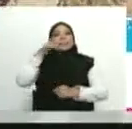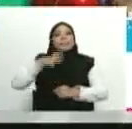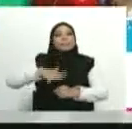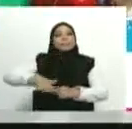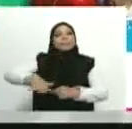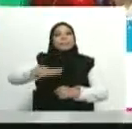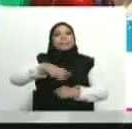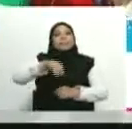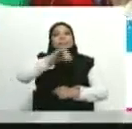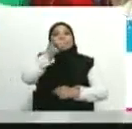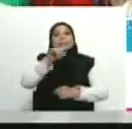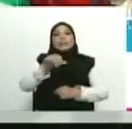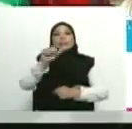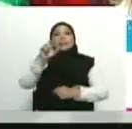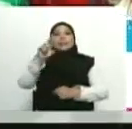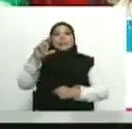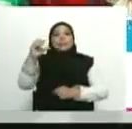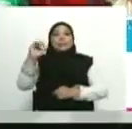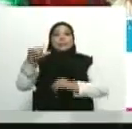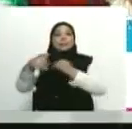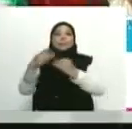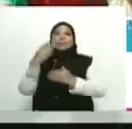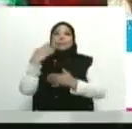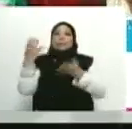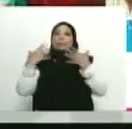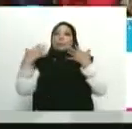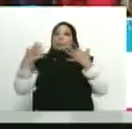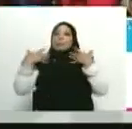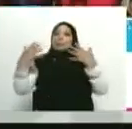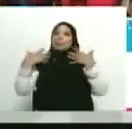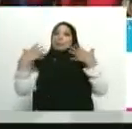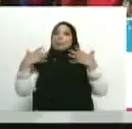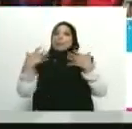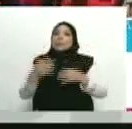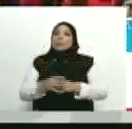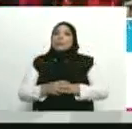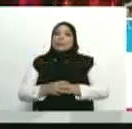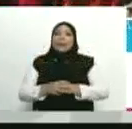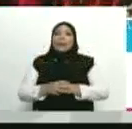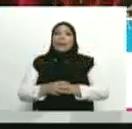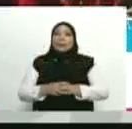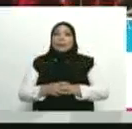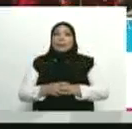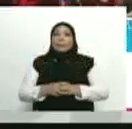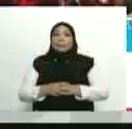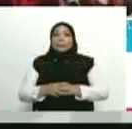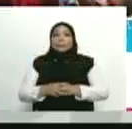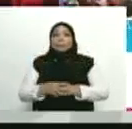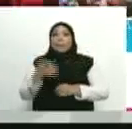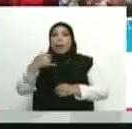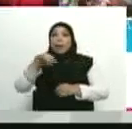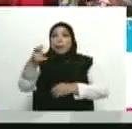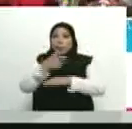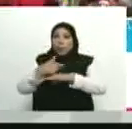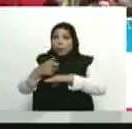a la sombra. Calor tremendo. Aquí está el gobernador José Vázquez. Ya vamos a hablar de muchos temas